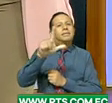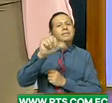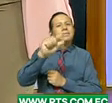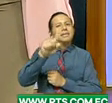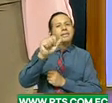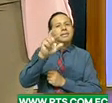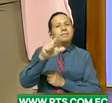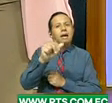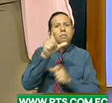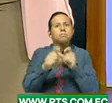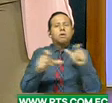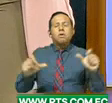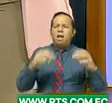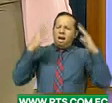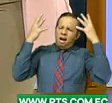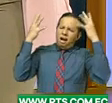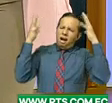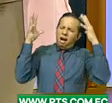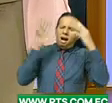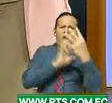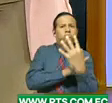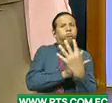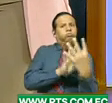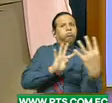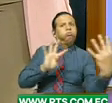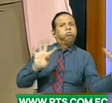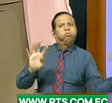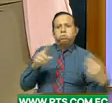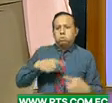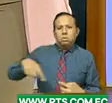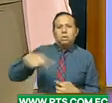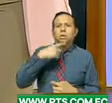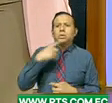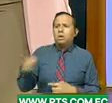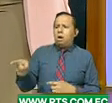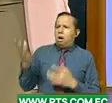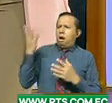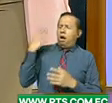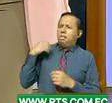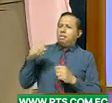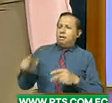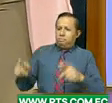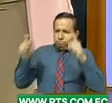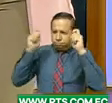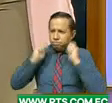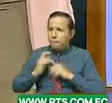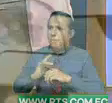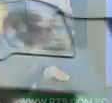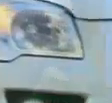una caravana para ovacionar a la deportista que consiguió medalla de plata en Tokio 2020.